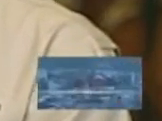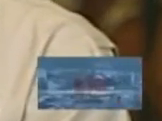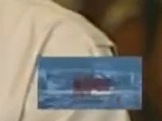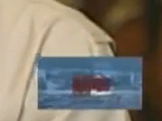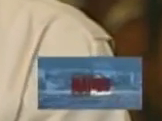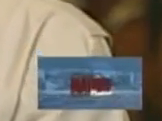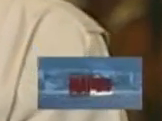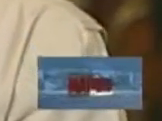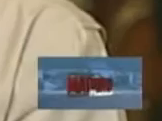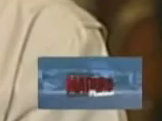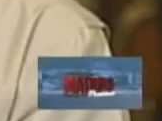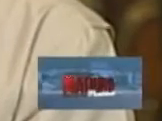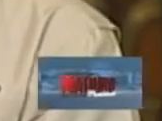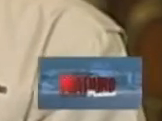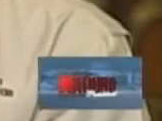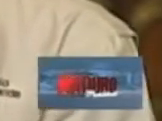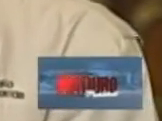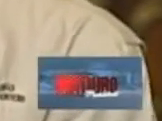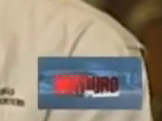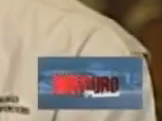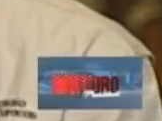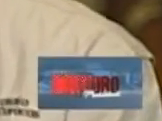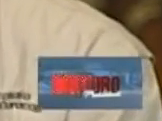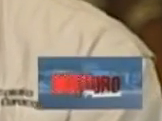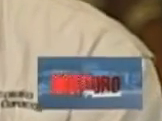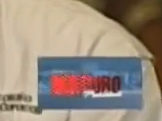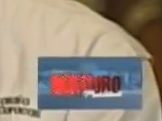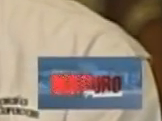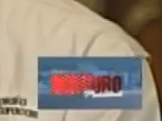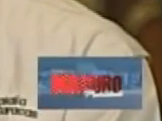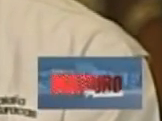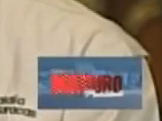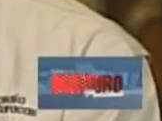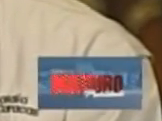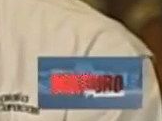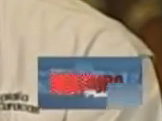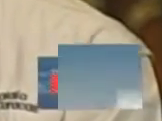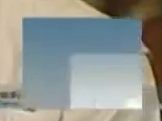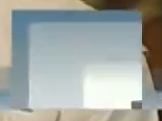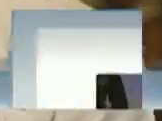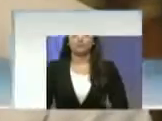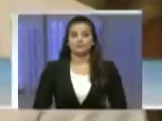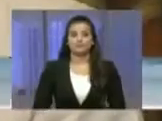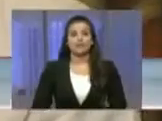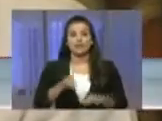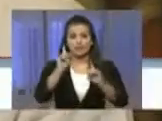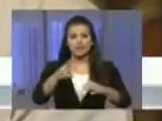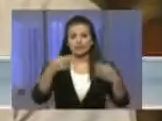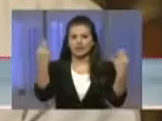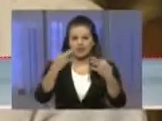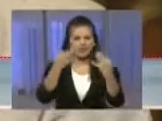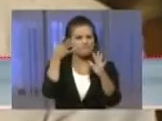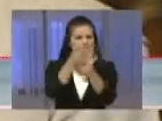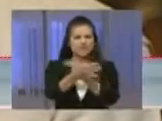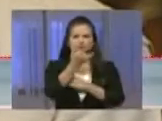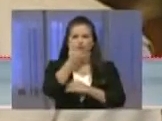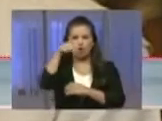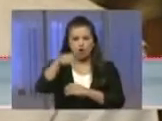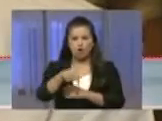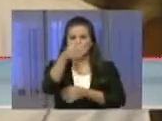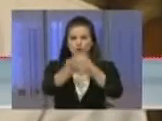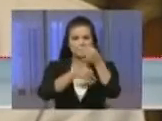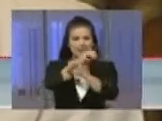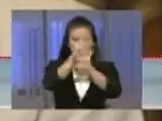social en Venezuela de la Revolución en lo social en Venezuela lo que realmente ocurrió hoy para decirlo de forma